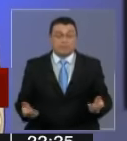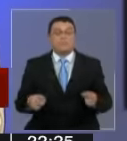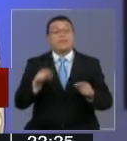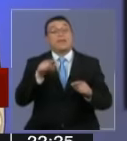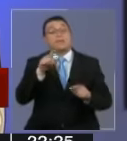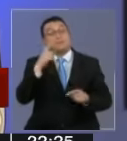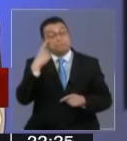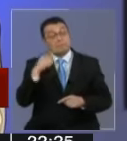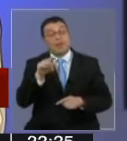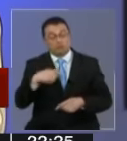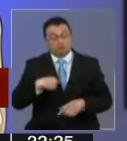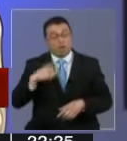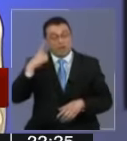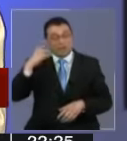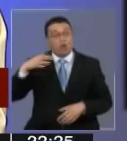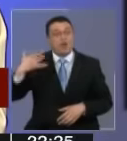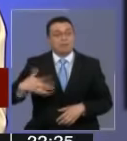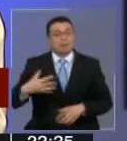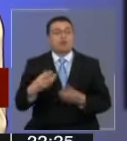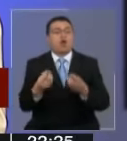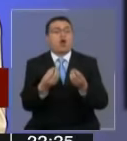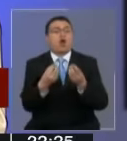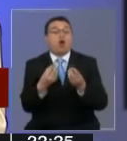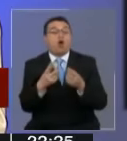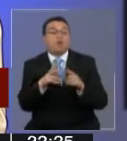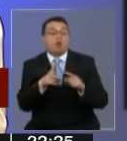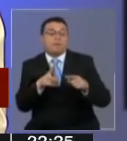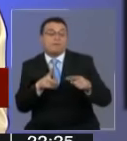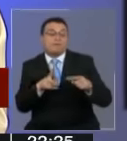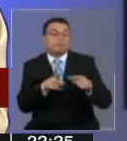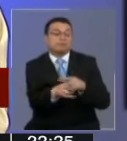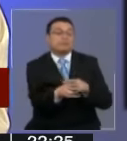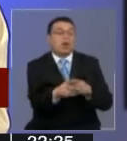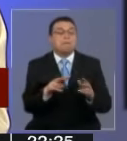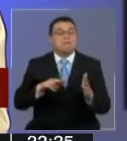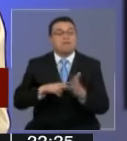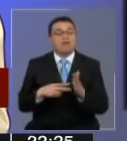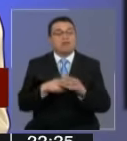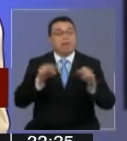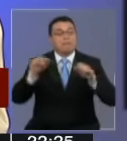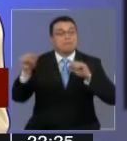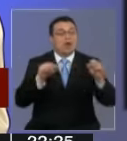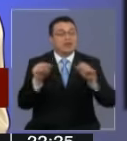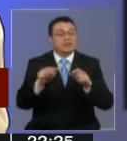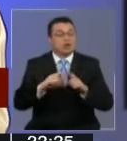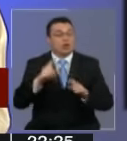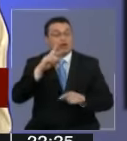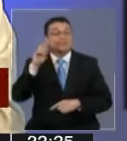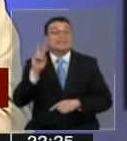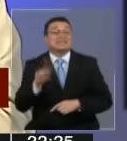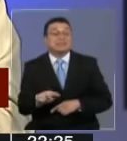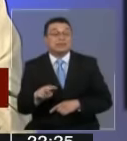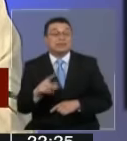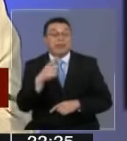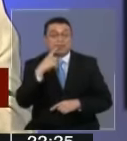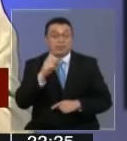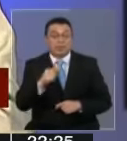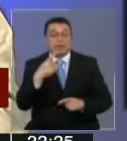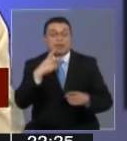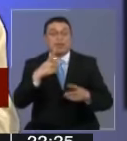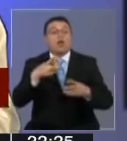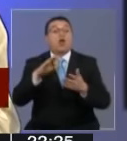es importante no pensar en cómo desactivar el problema político sin tratar de